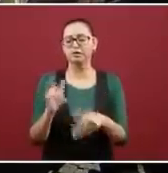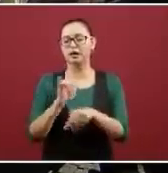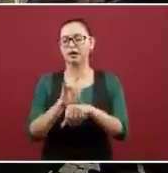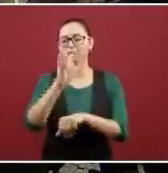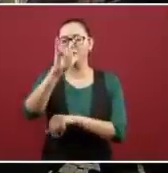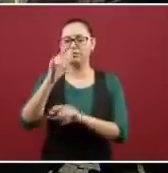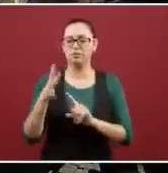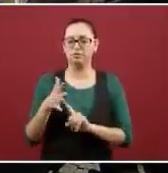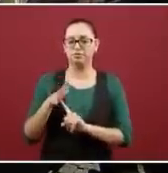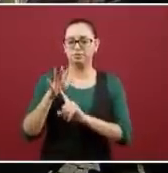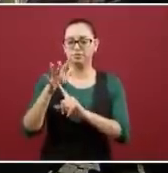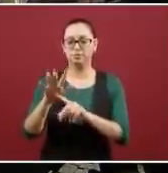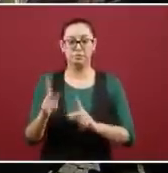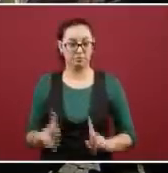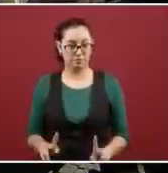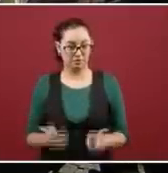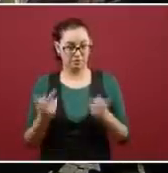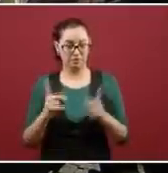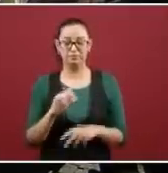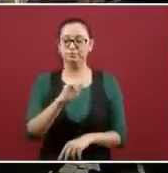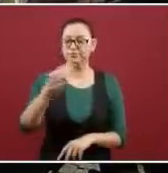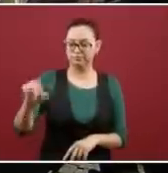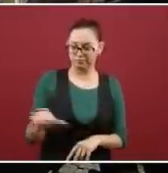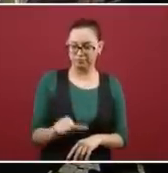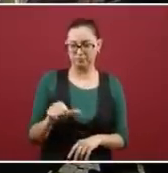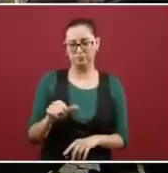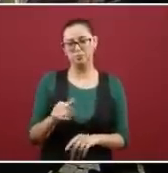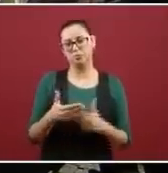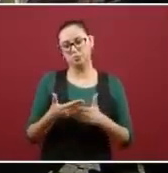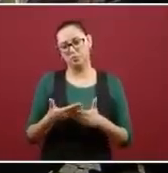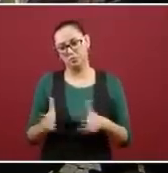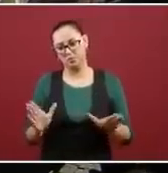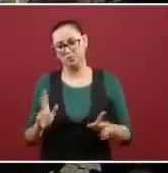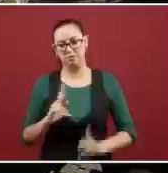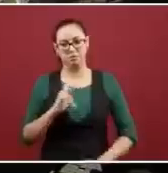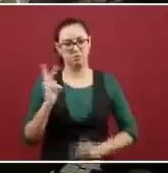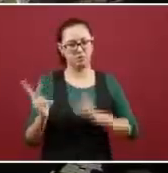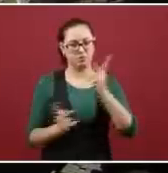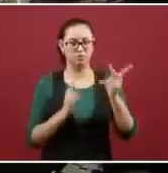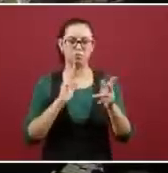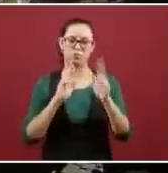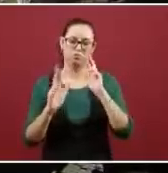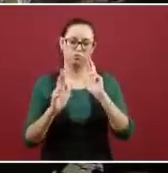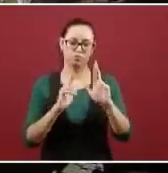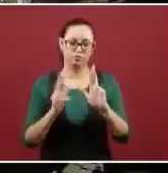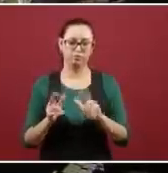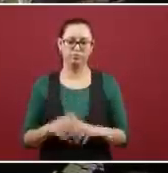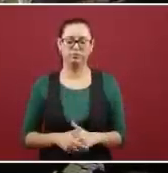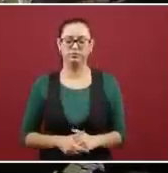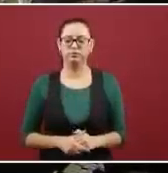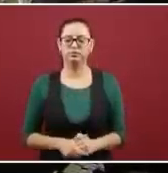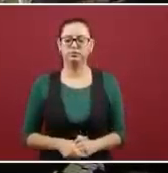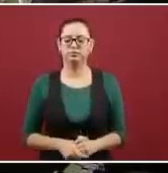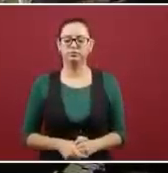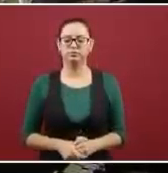helicópteros. Terminando esto, abrimos la sesión de preguntas y respuestas.